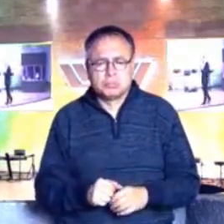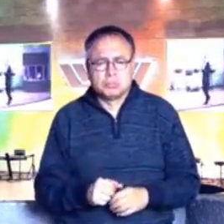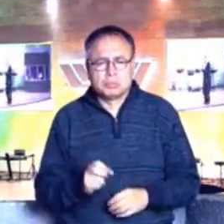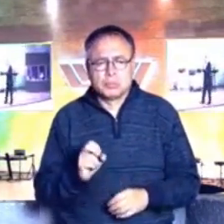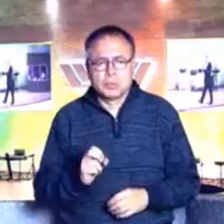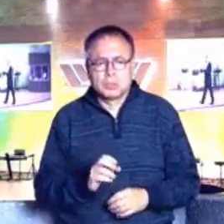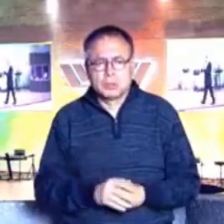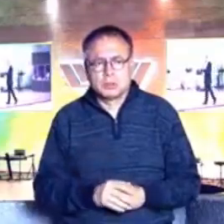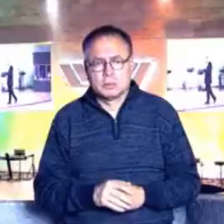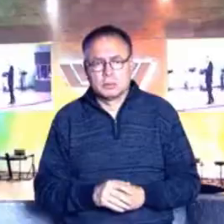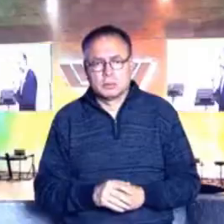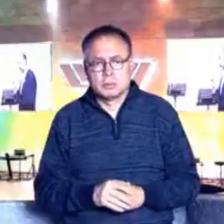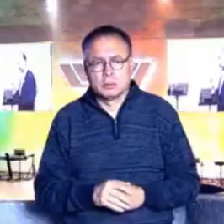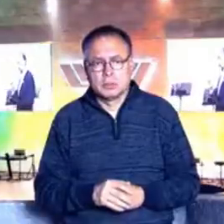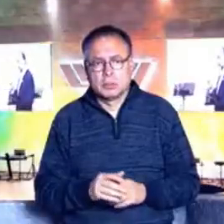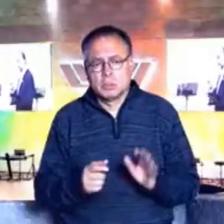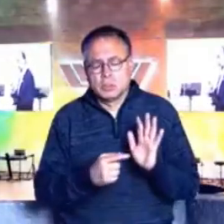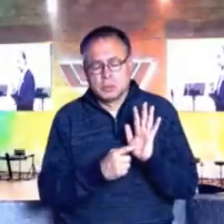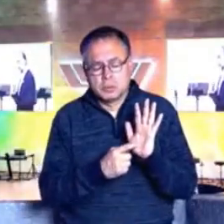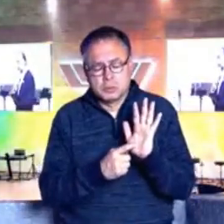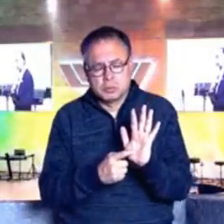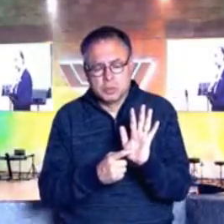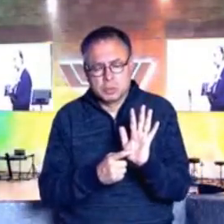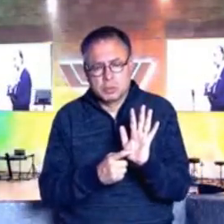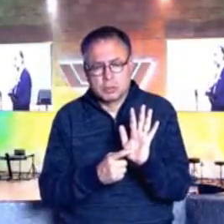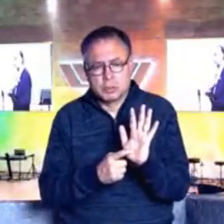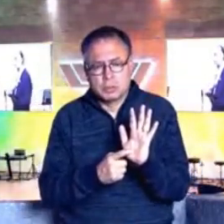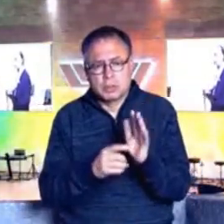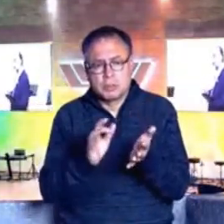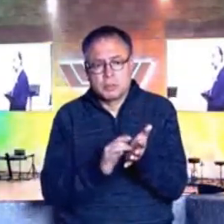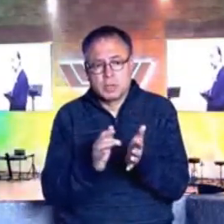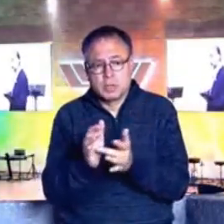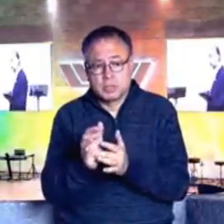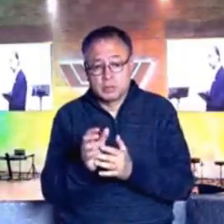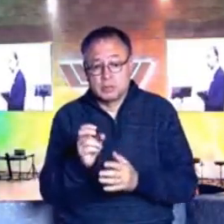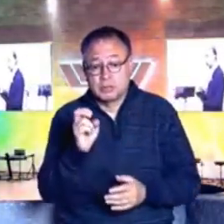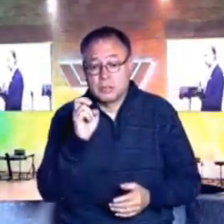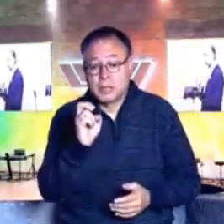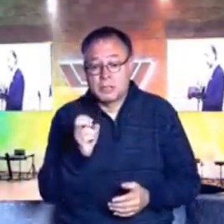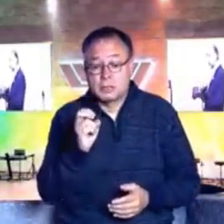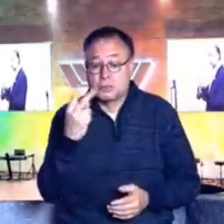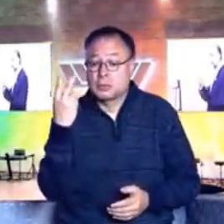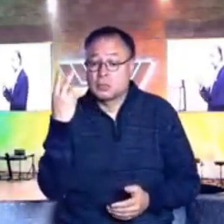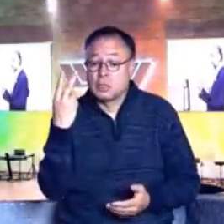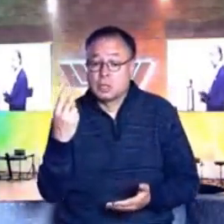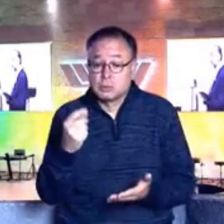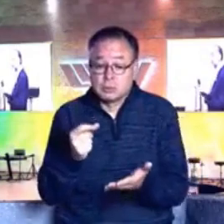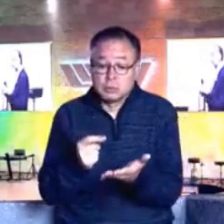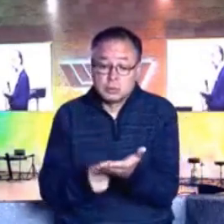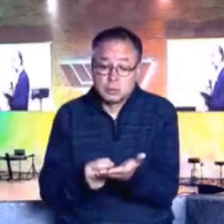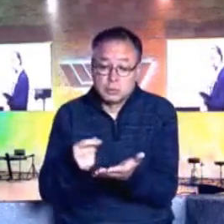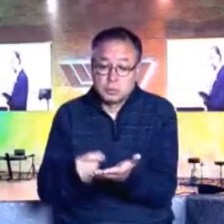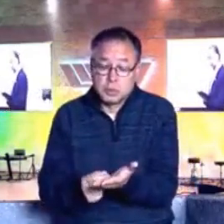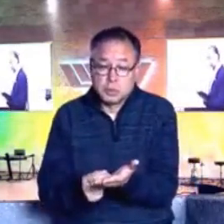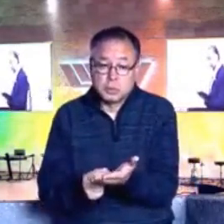nos muestra que para Jesús fue tan valiosa su ofrenda que no pasó